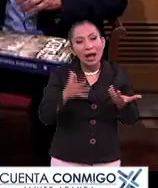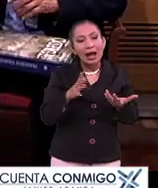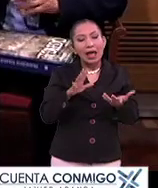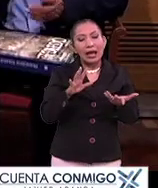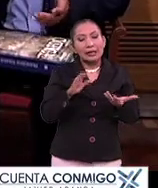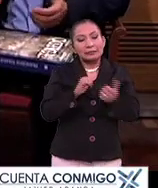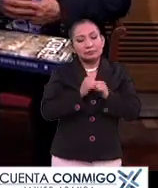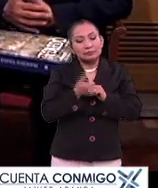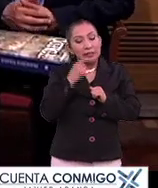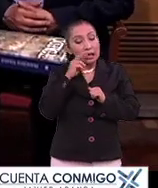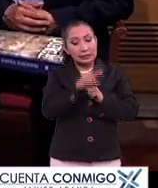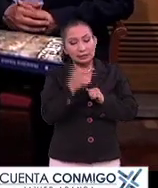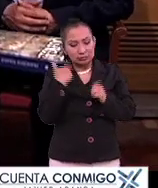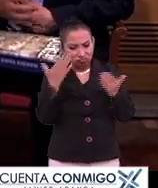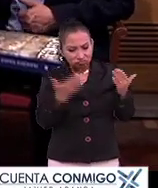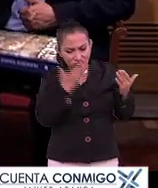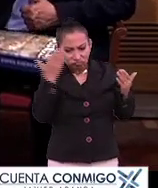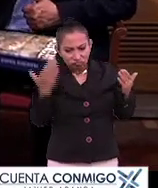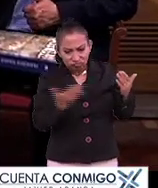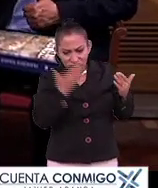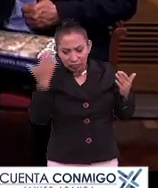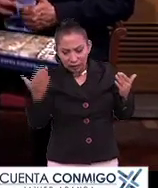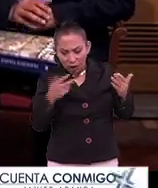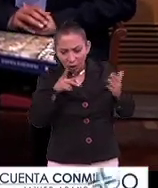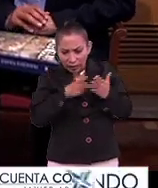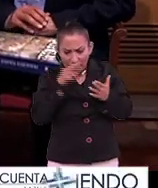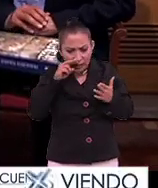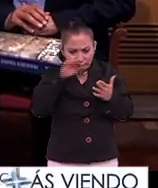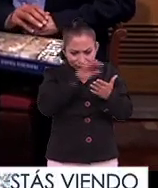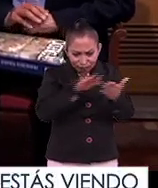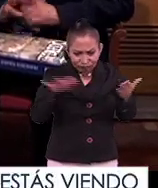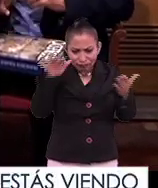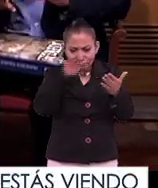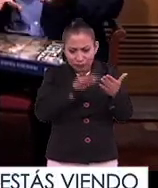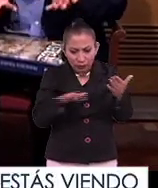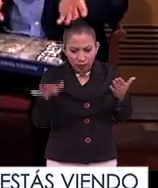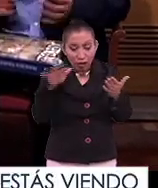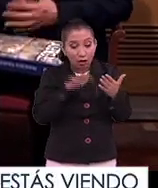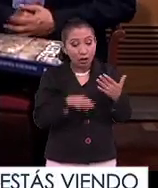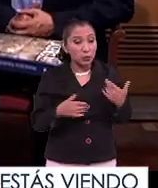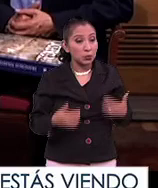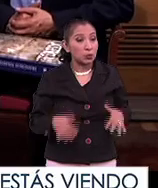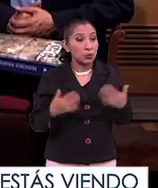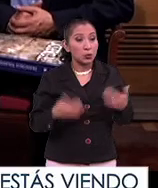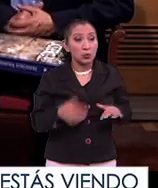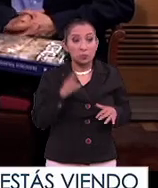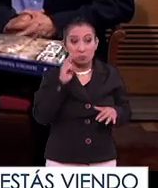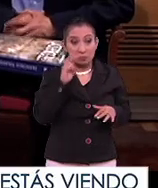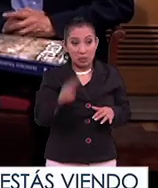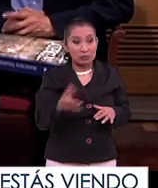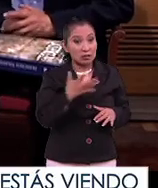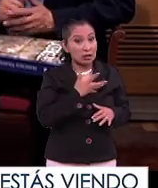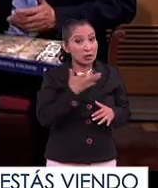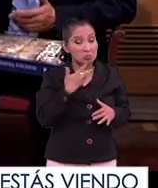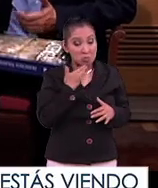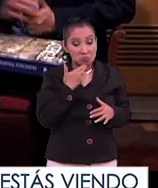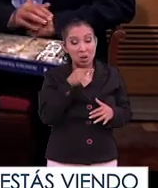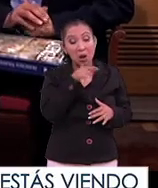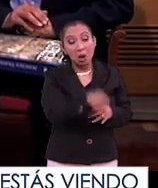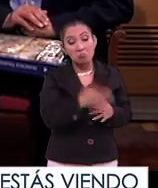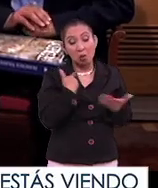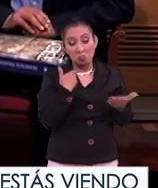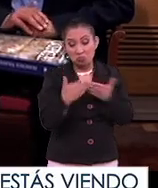asimilarlo, porque es cuestión de estar ¿no? revisando, releyendo textos. Claro. Y digo, pues dándose cuenta que tenemos el privilegio de